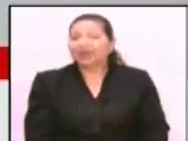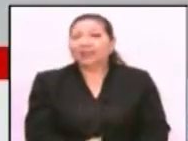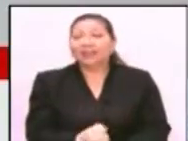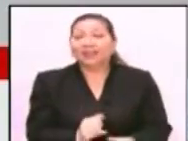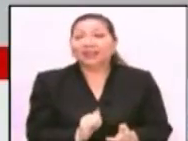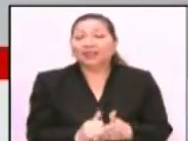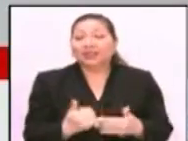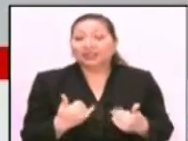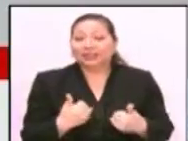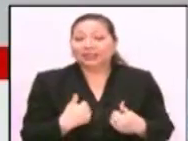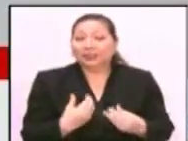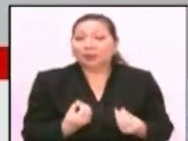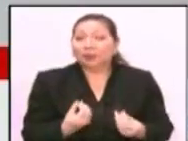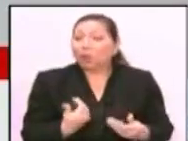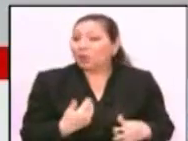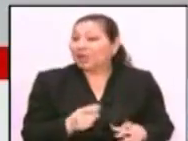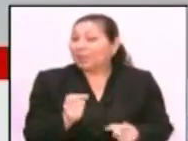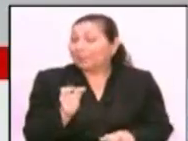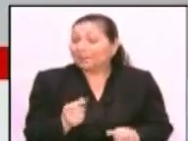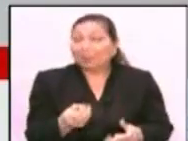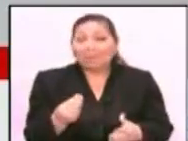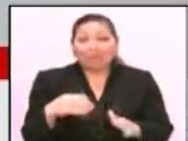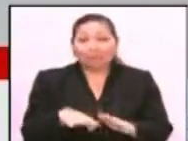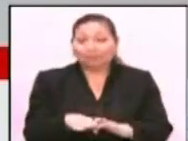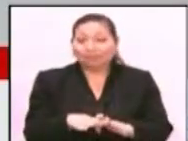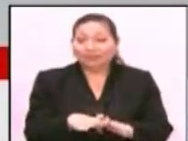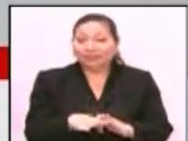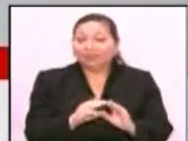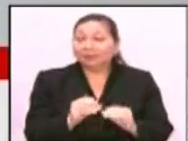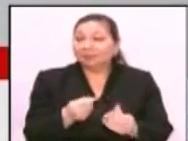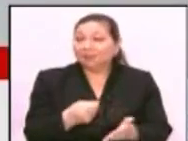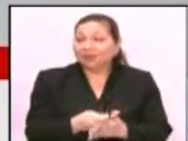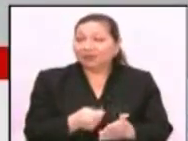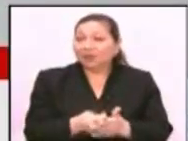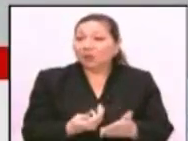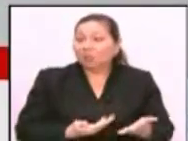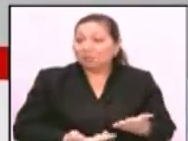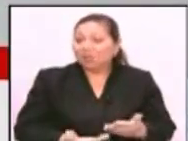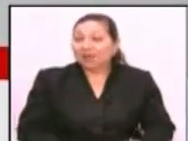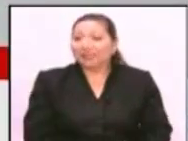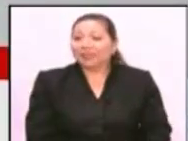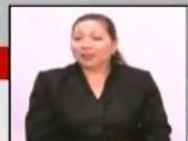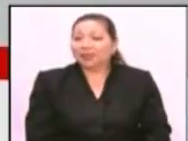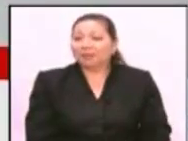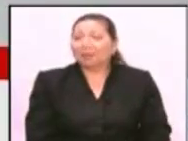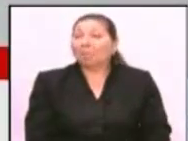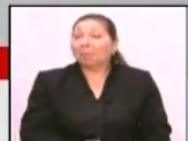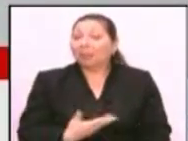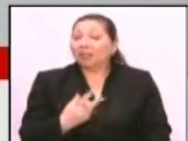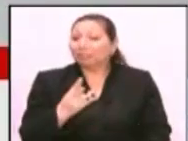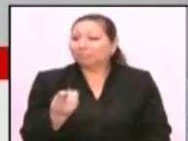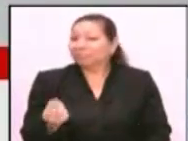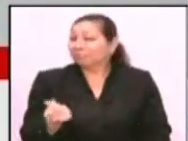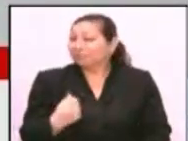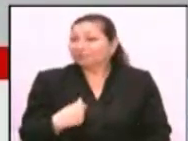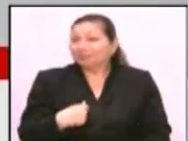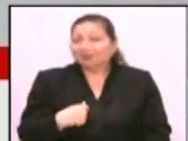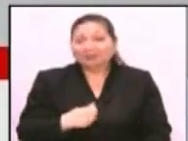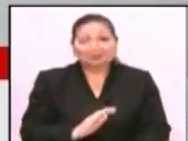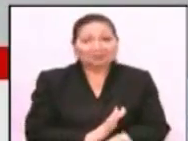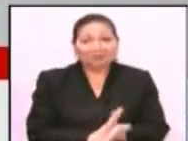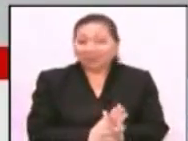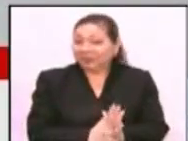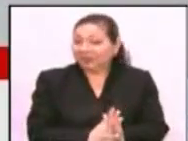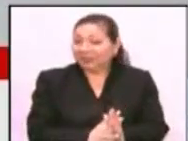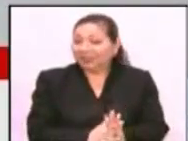que vaya a tener, o sea, digamos, como cualquier persona que mete plata, ¿no? O sea, yo voy a poner plata en algún mercado de algo y puede que no reciba un sol, es decir, que el Estado no me